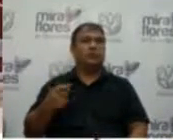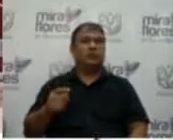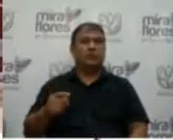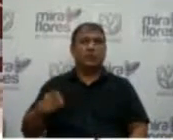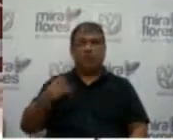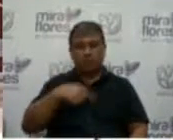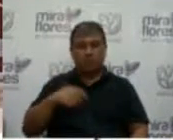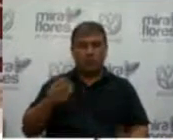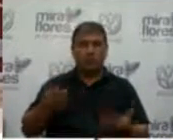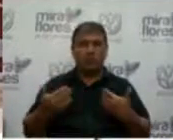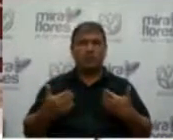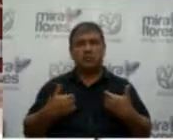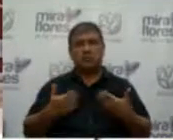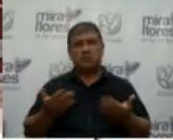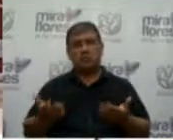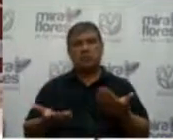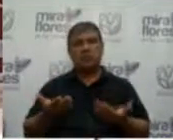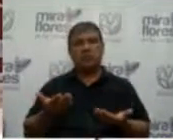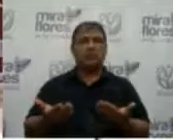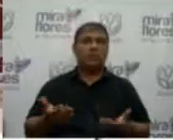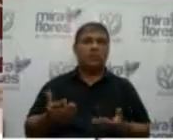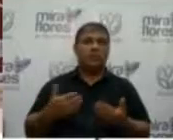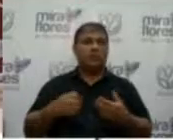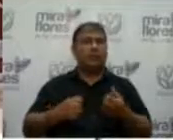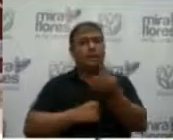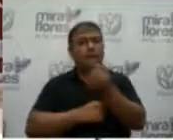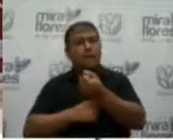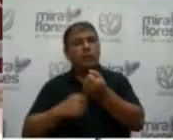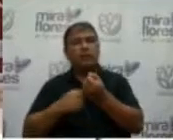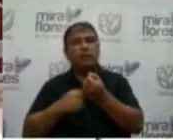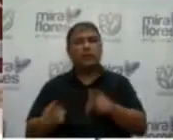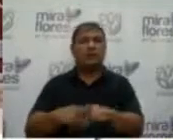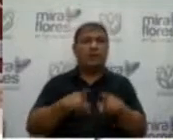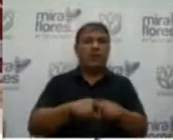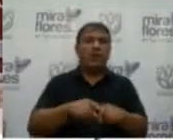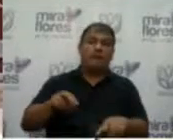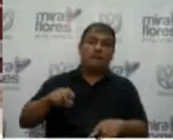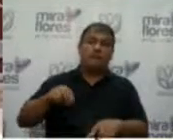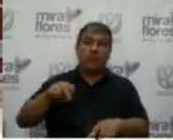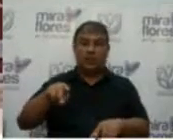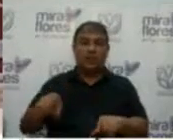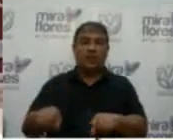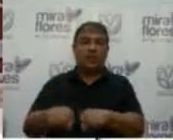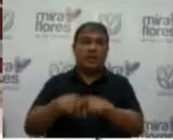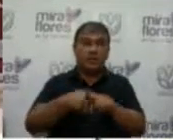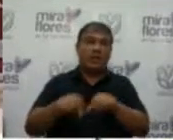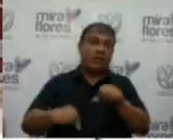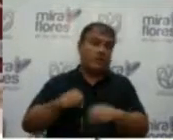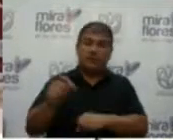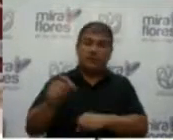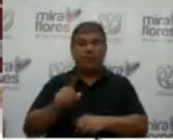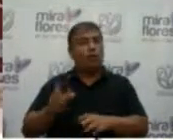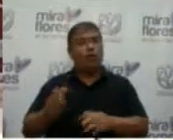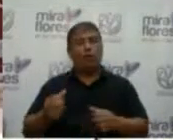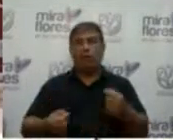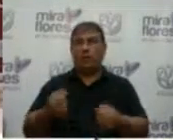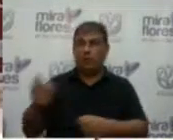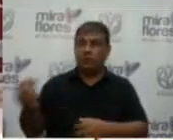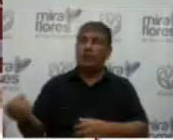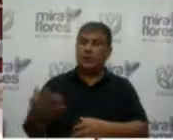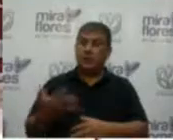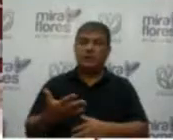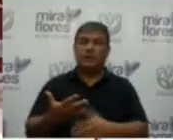nosotros previmos un puente que podía ser también peatonal y ciclístico, no vehicular como el que usted